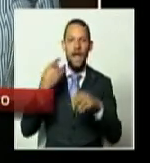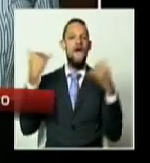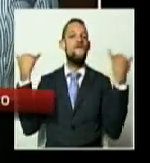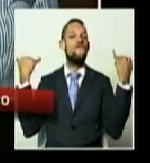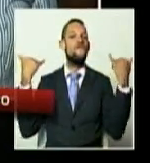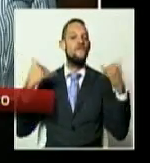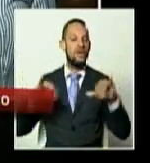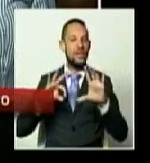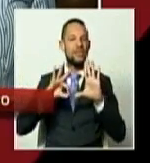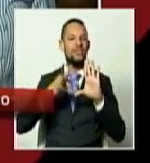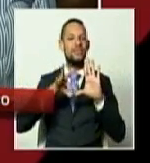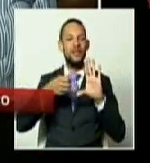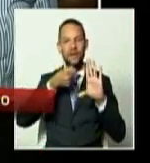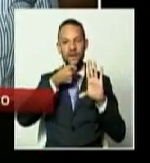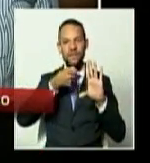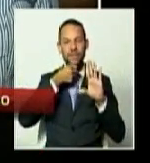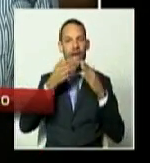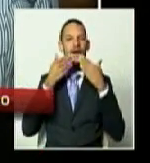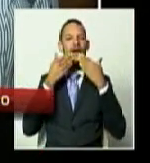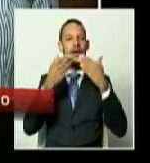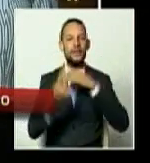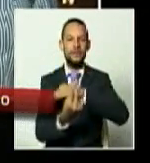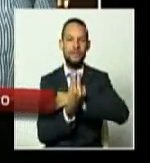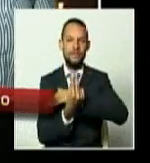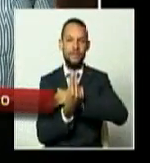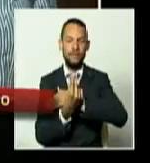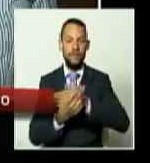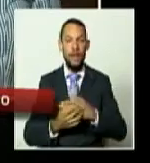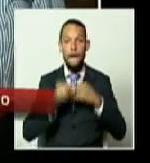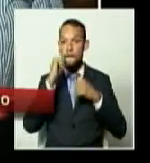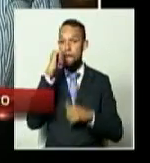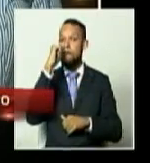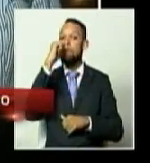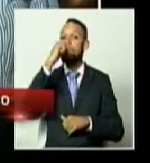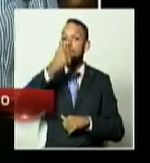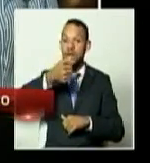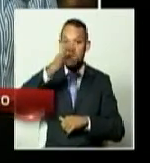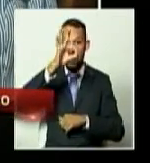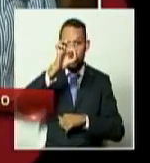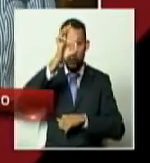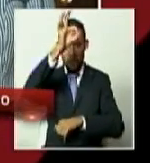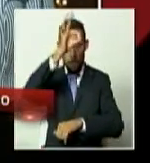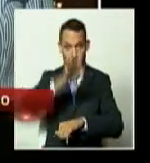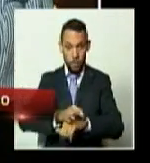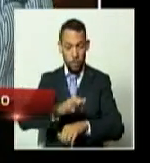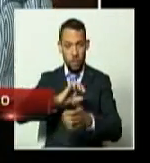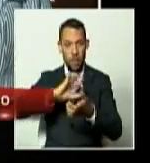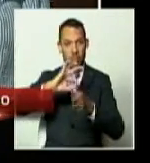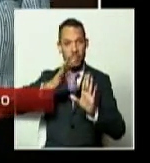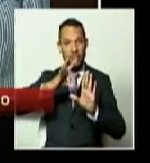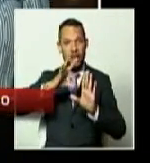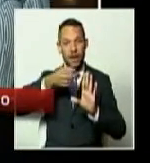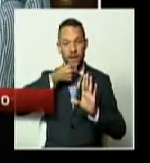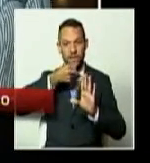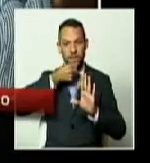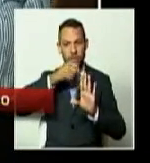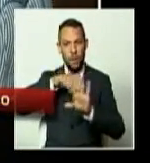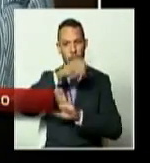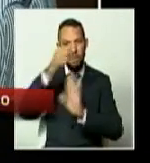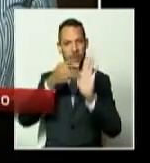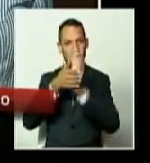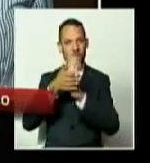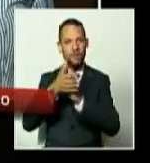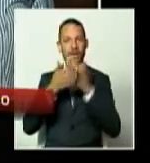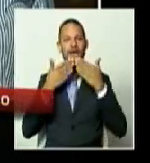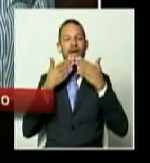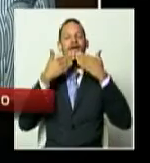final de Telecafé Noticias. Muchas gracias por acompañarnos. La cita es mañana a las 8 de la noche, cuando tendremos la mejor y más amplia información del Triángulo del Café. Feliz